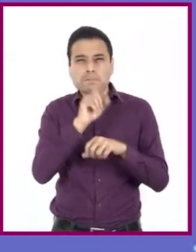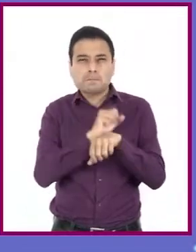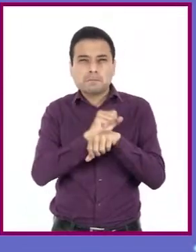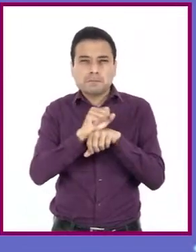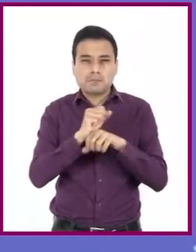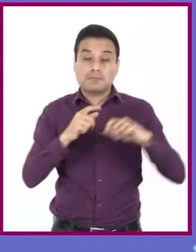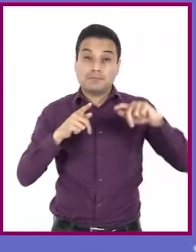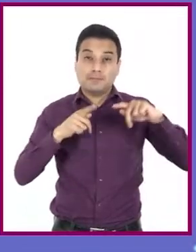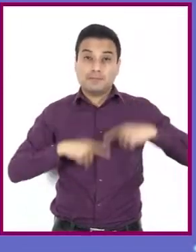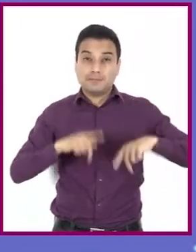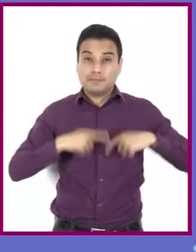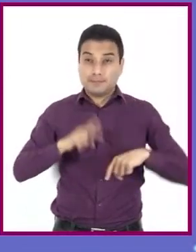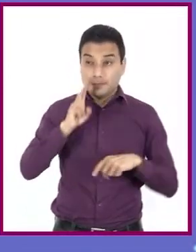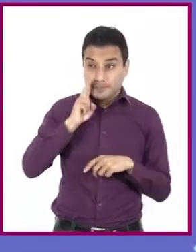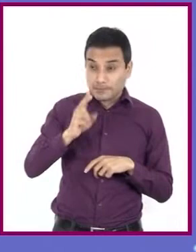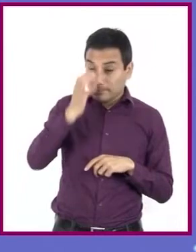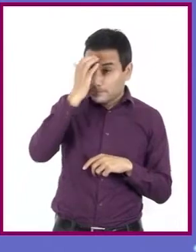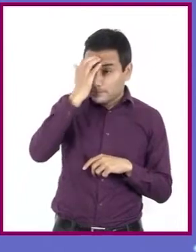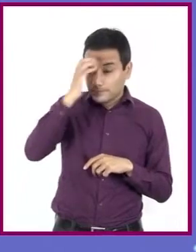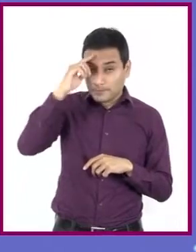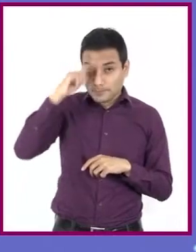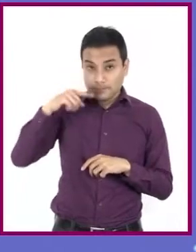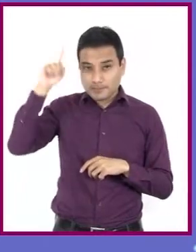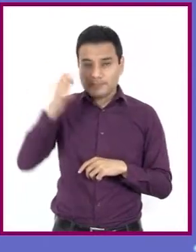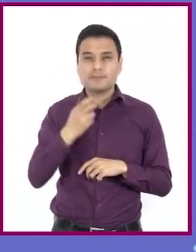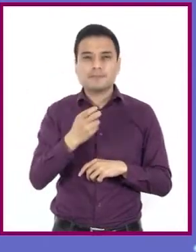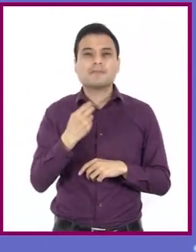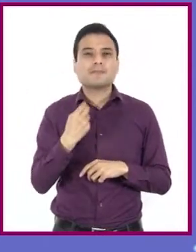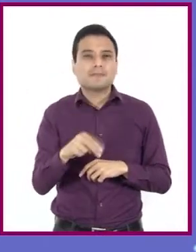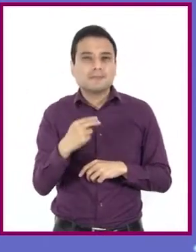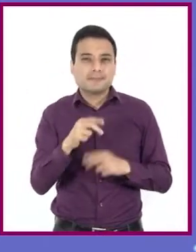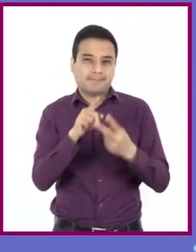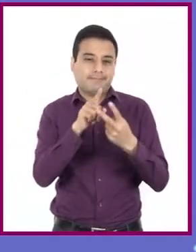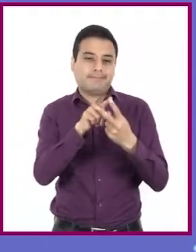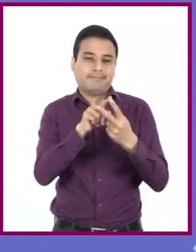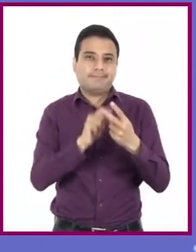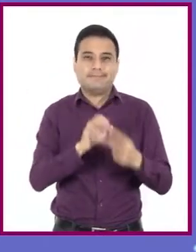reconocibles, estamos creando composiciones figurativas.